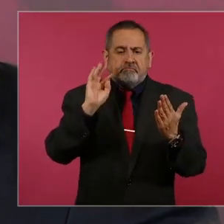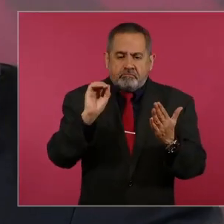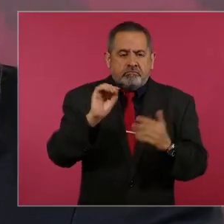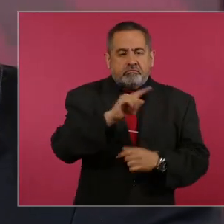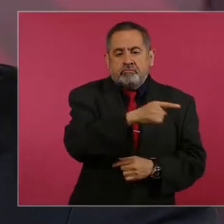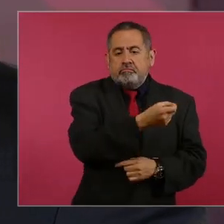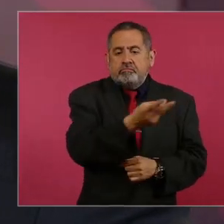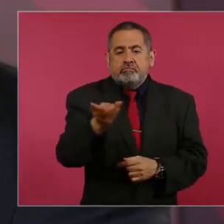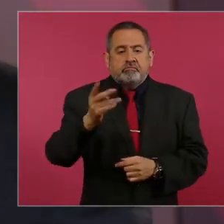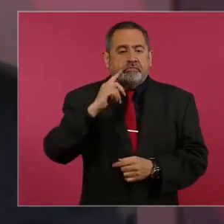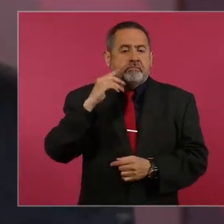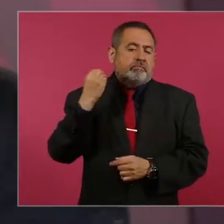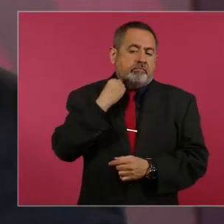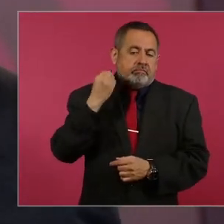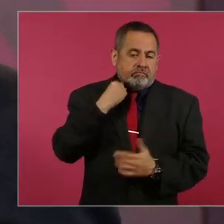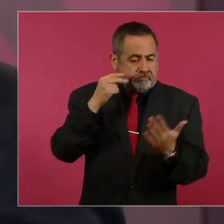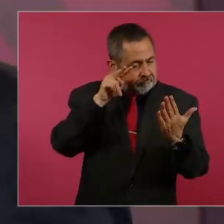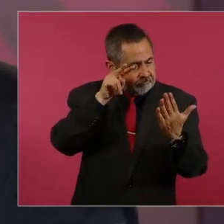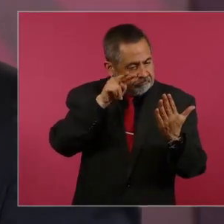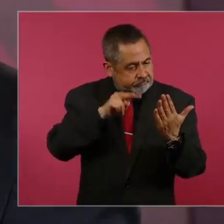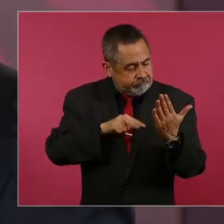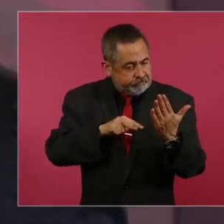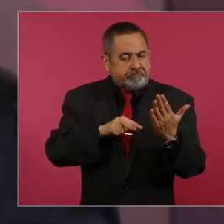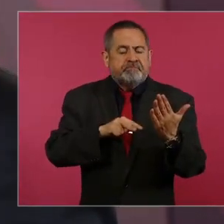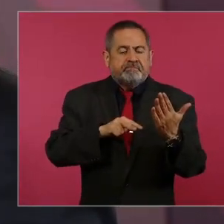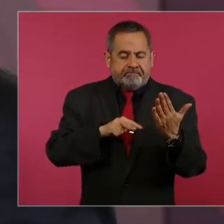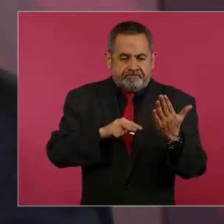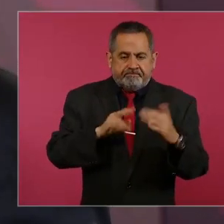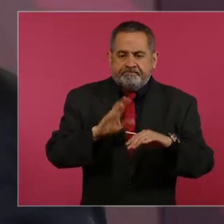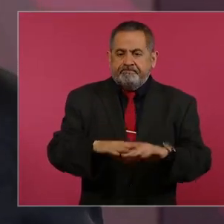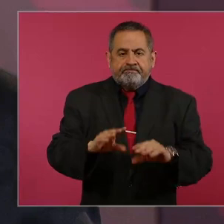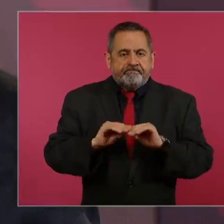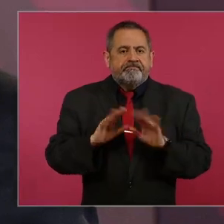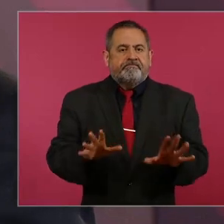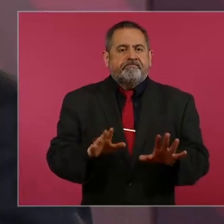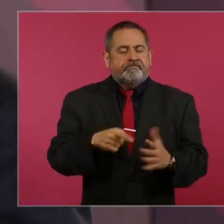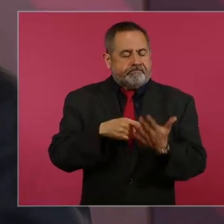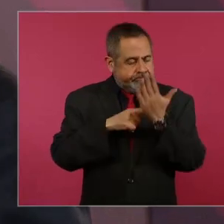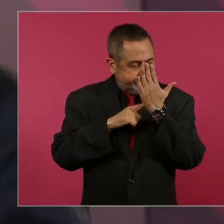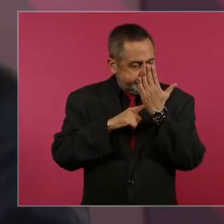fueran con toda la información,